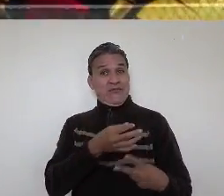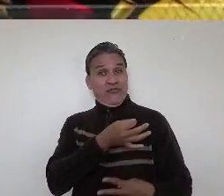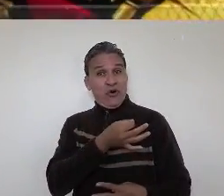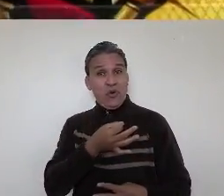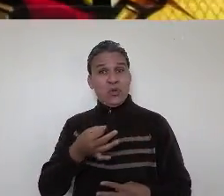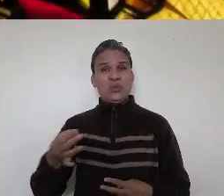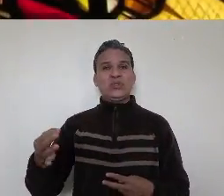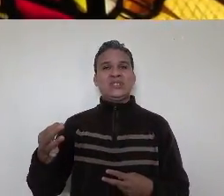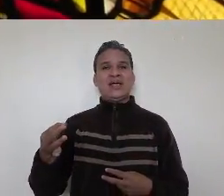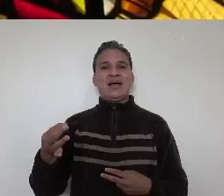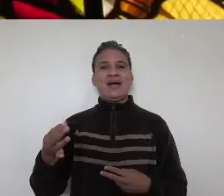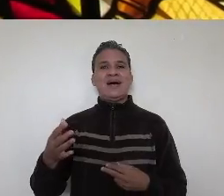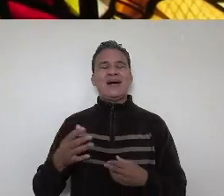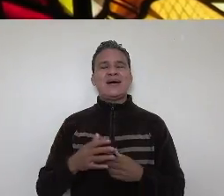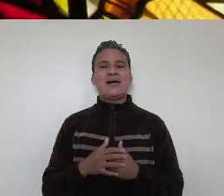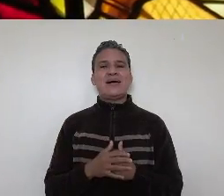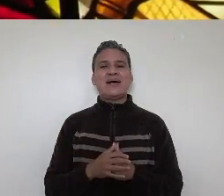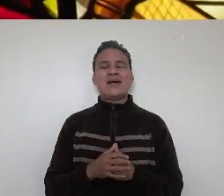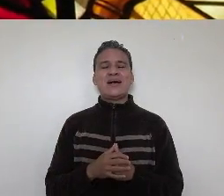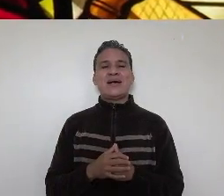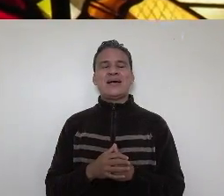buena